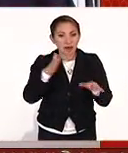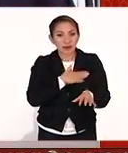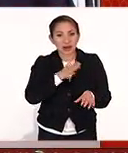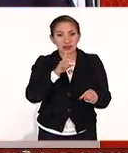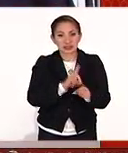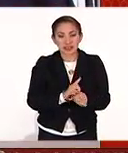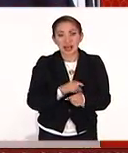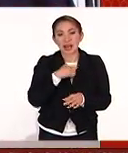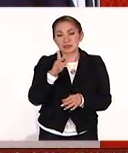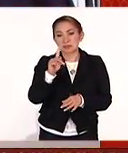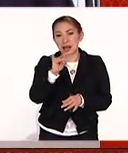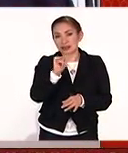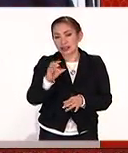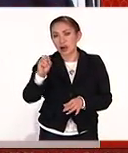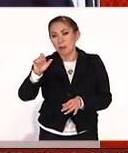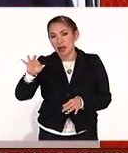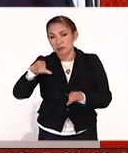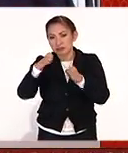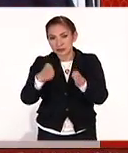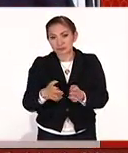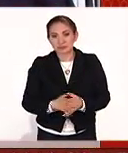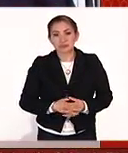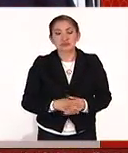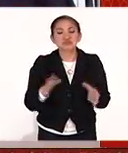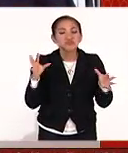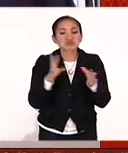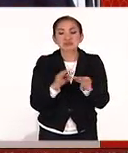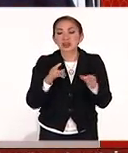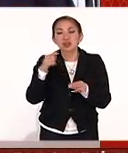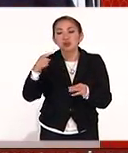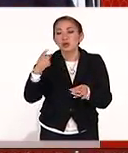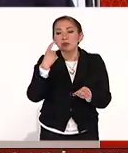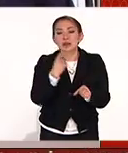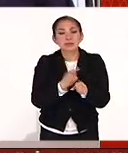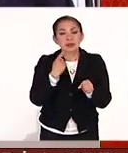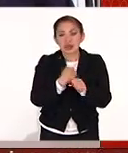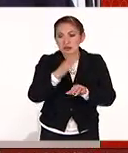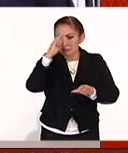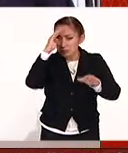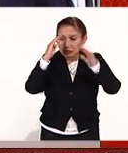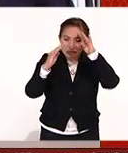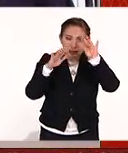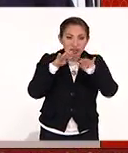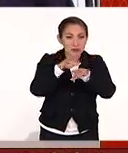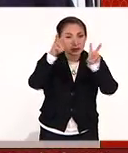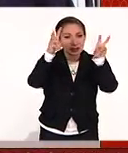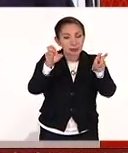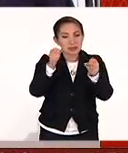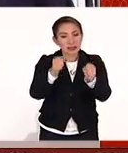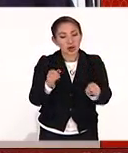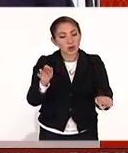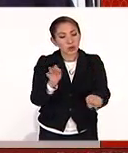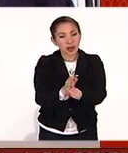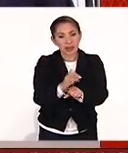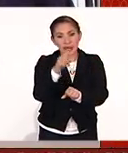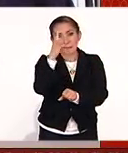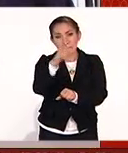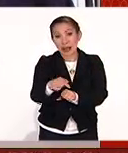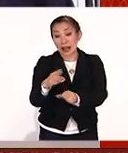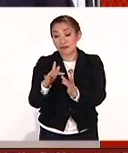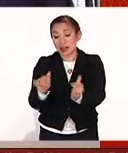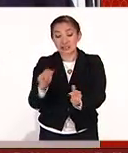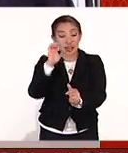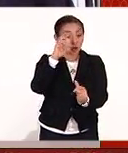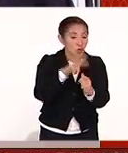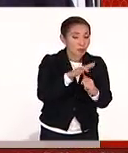días, Omar. Buenos días, Pati. ¿Cómo están? Cuéntanos cuál es tu primera reflexión al respecto en materia de seguridad, obviamente para Francia,